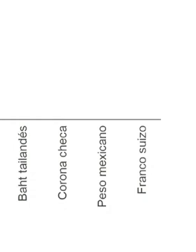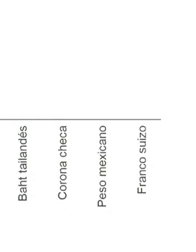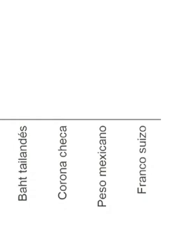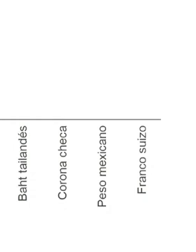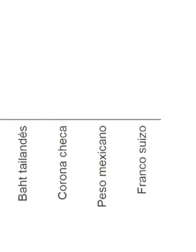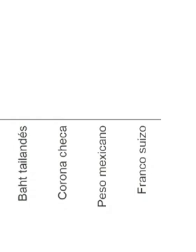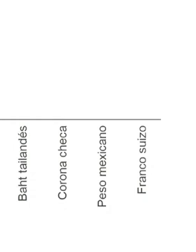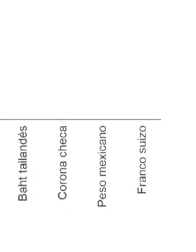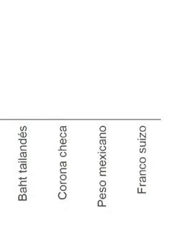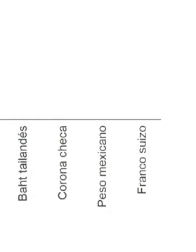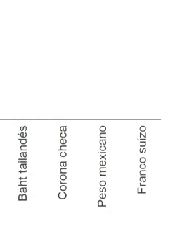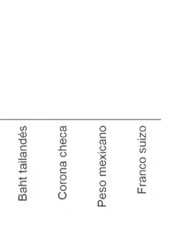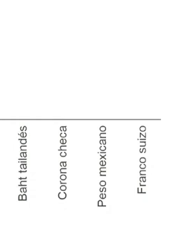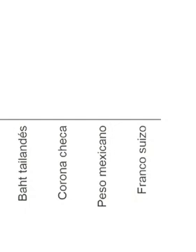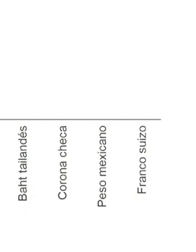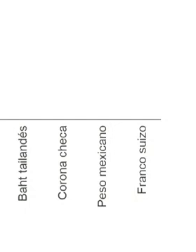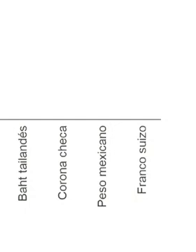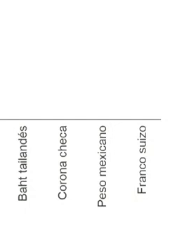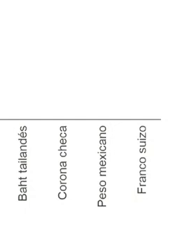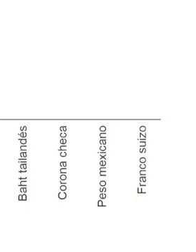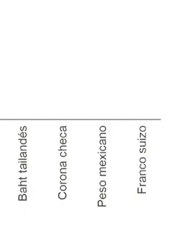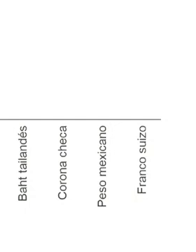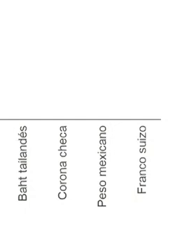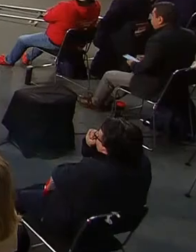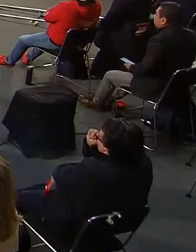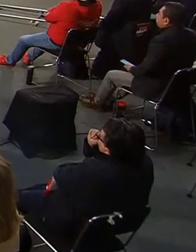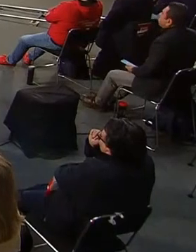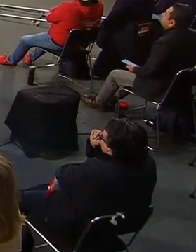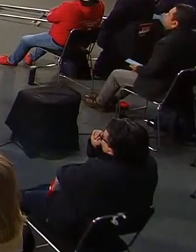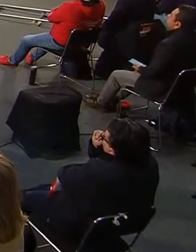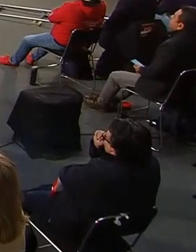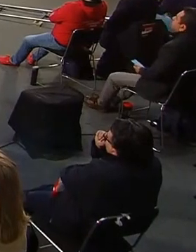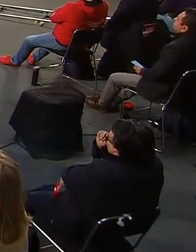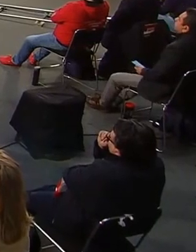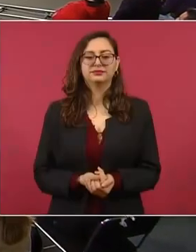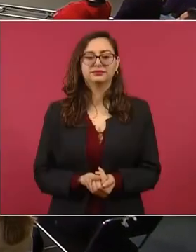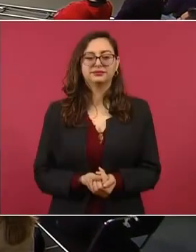Les decía yo que lo más importante de todo, de todo, de todo, todo,